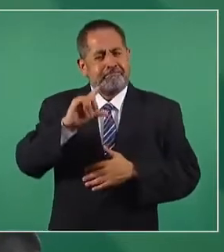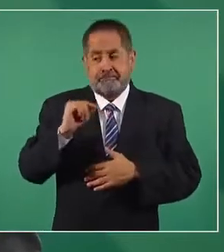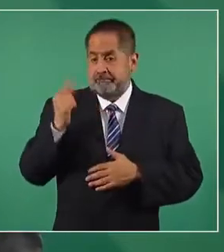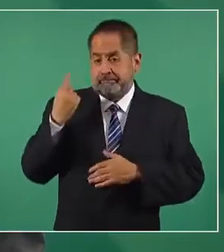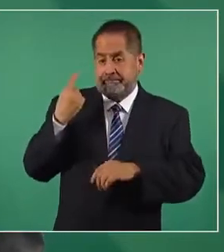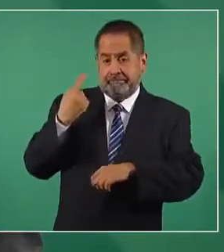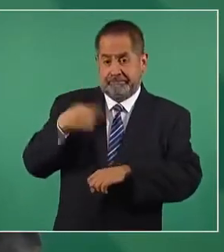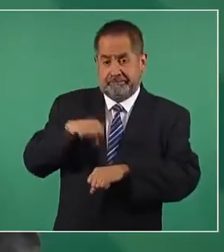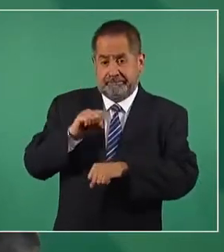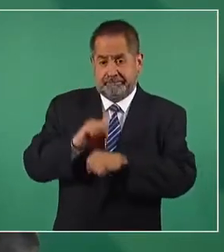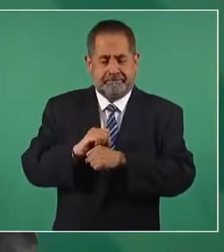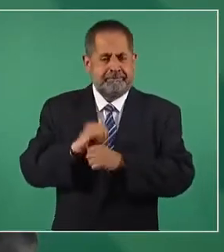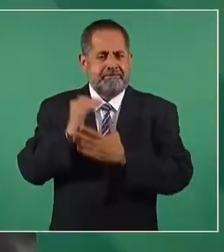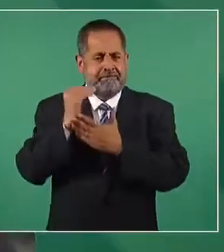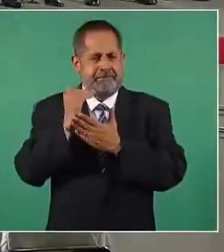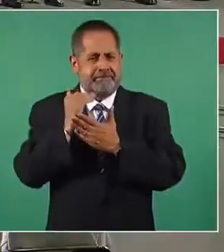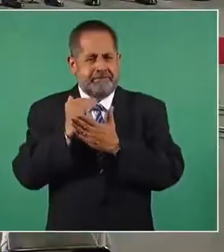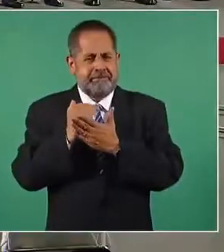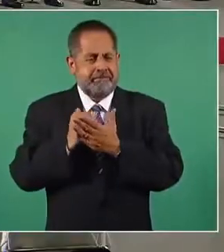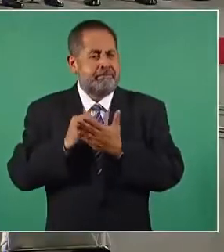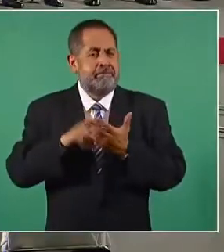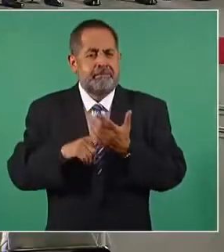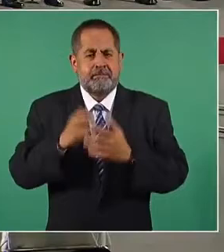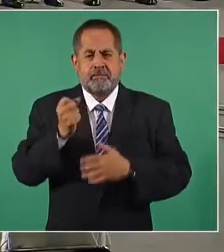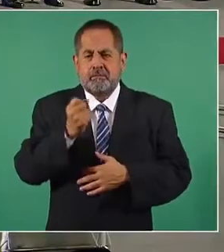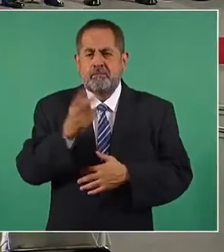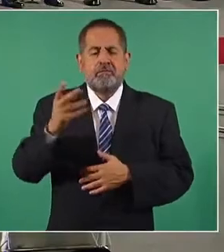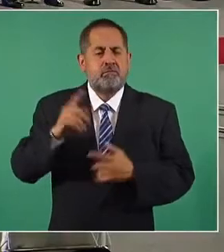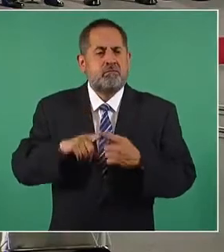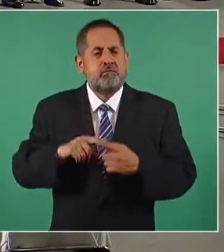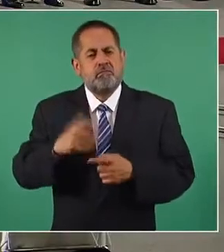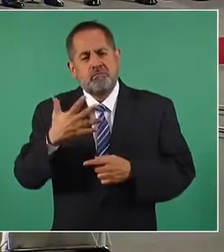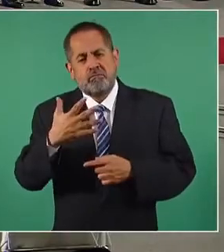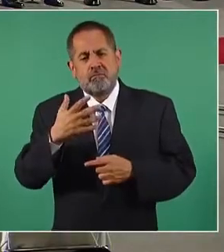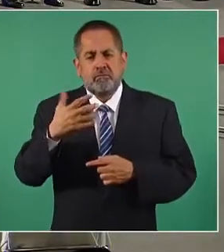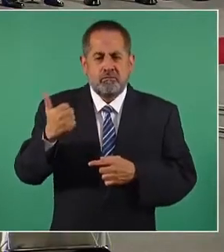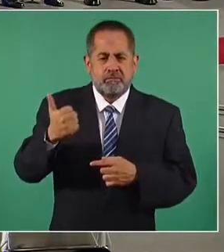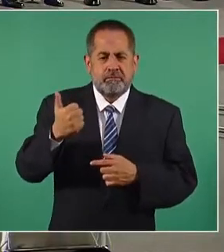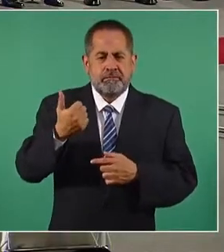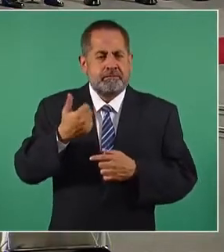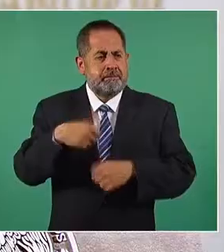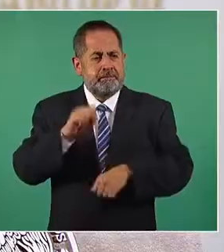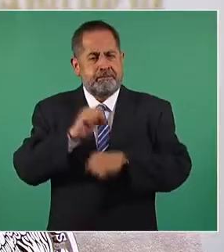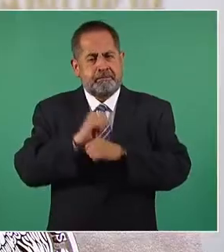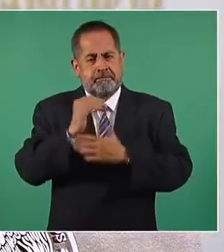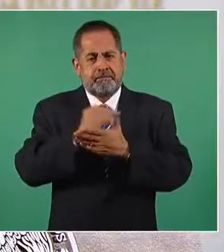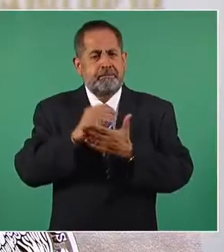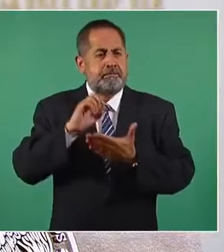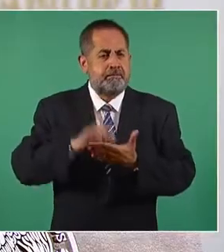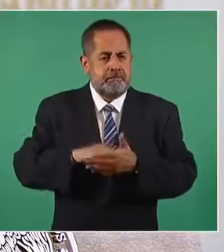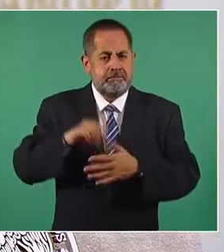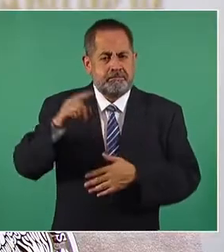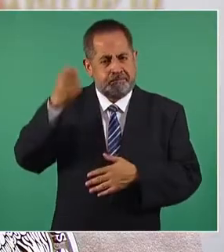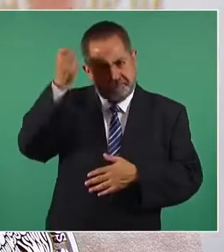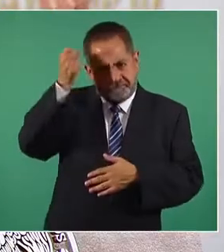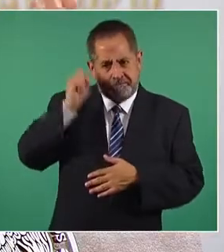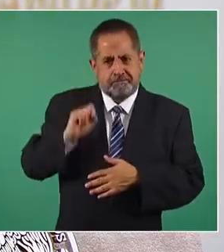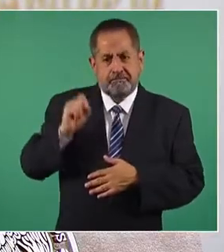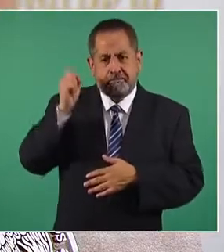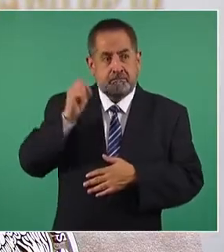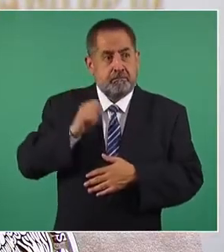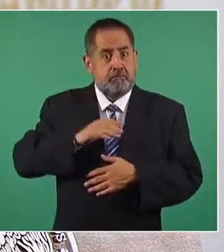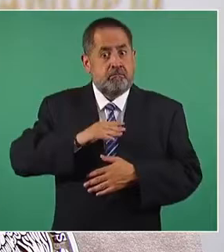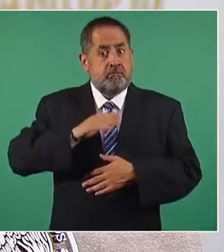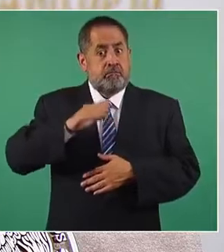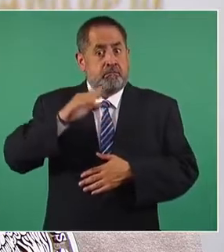semana. Algunas acumulan ya 5 semanas o 6 semanas de reducción. Es el caso de Sinaloa, que llegó a